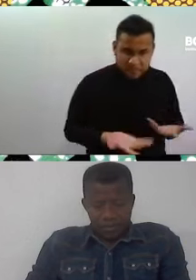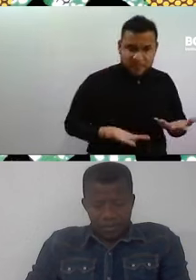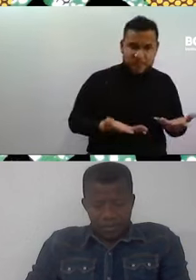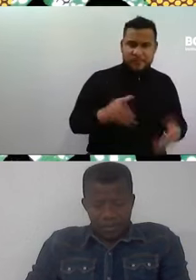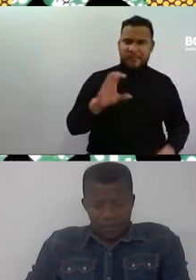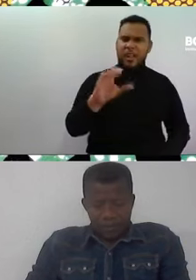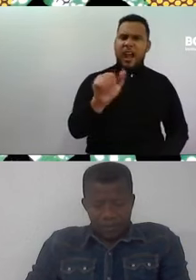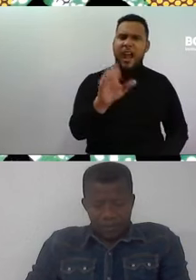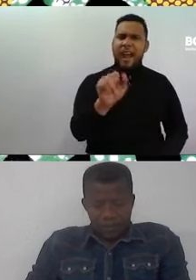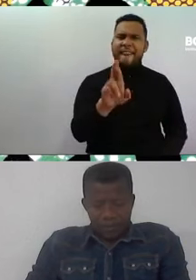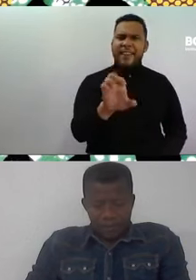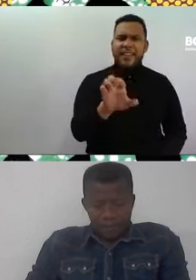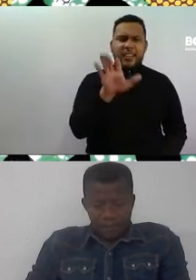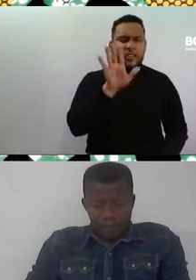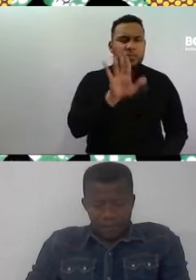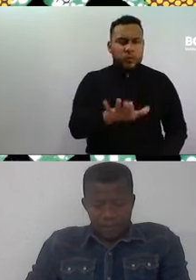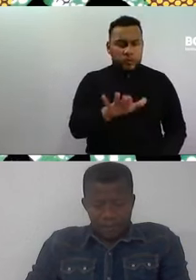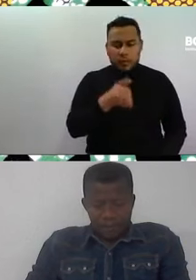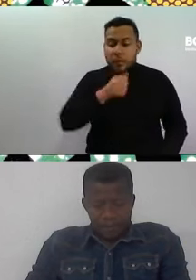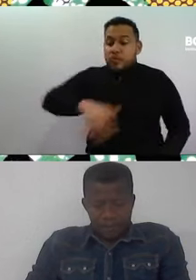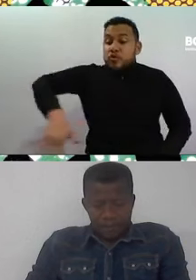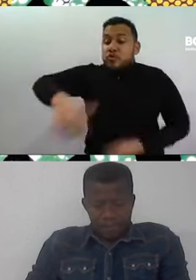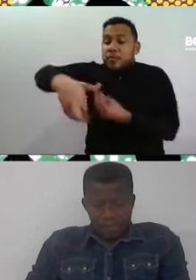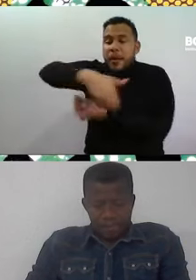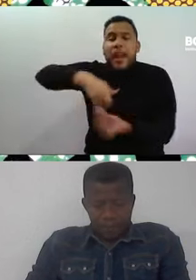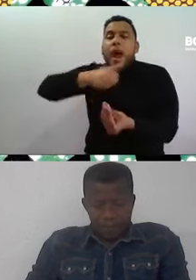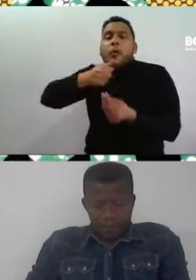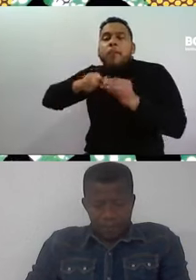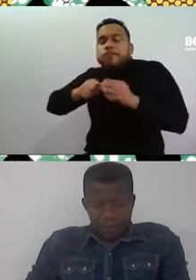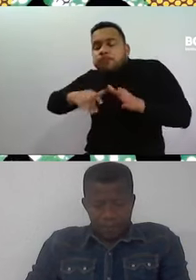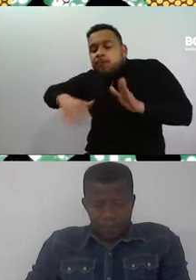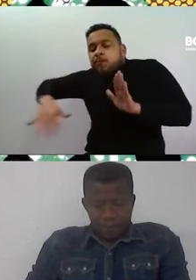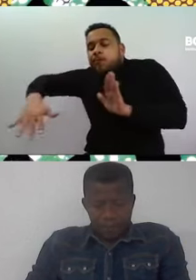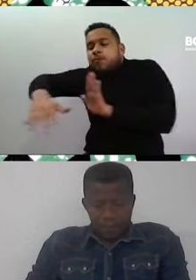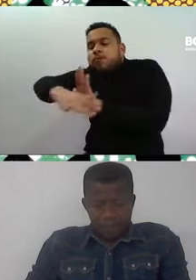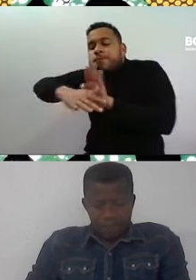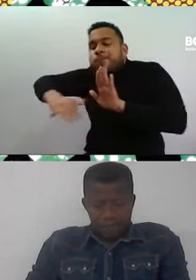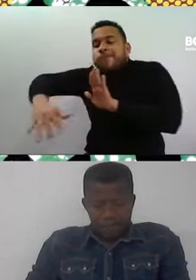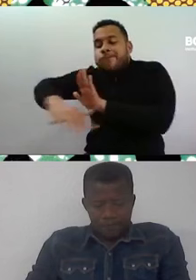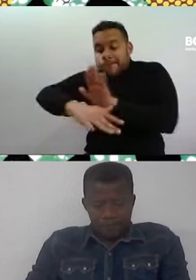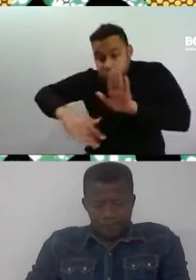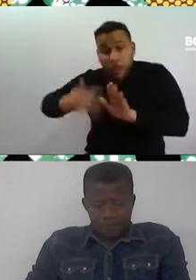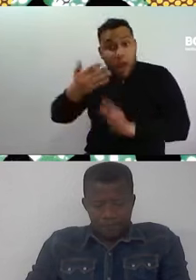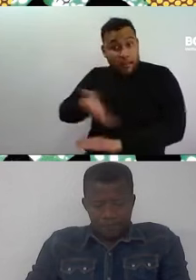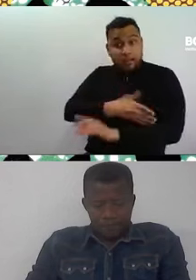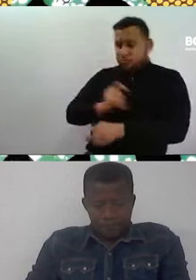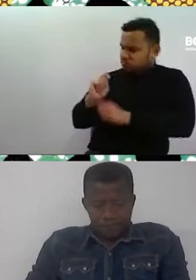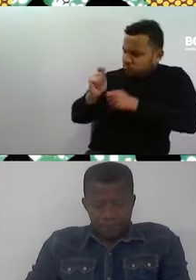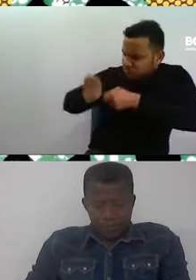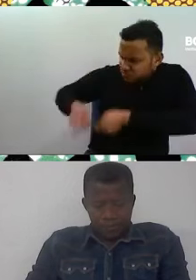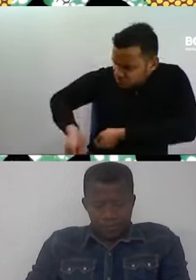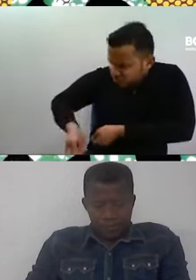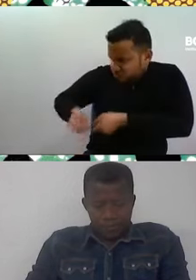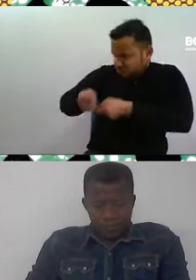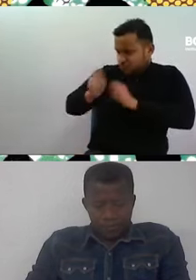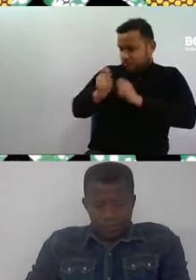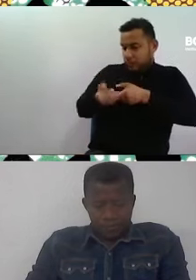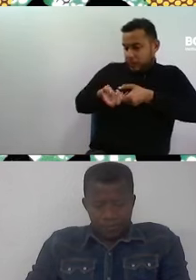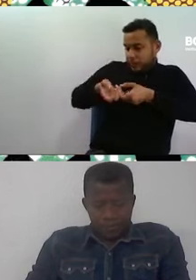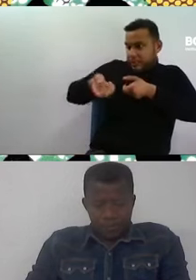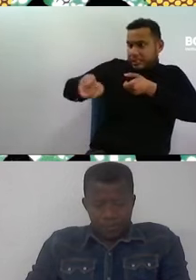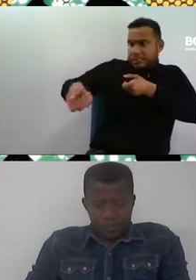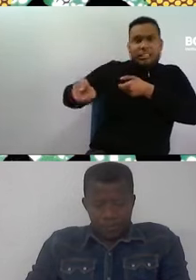El catabre, pues, las ciénagas de Palenque, que allí se podía pescar con esos catabres, pero también